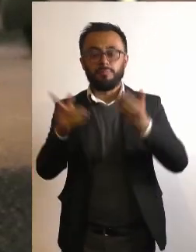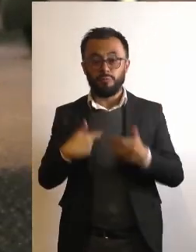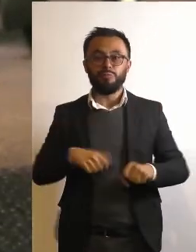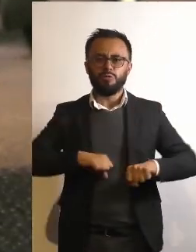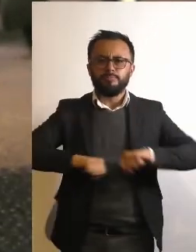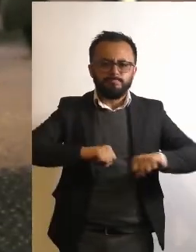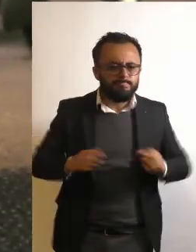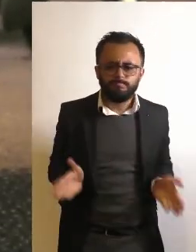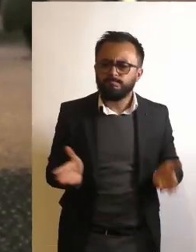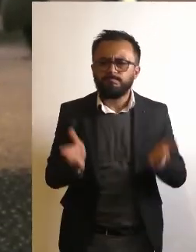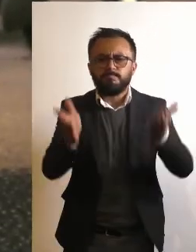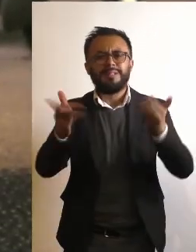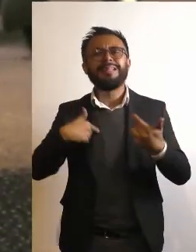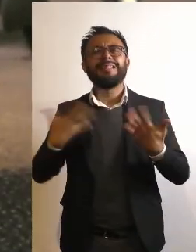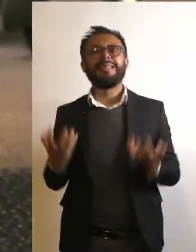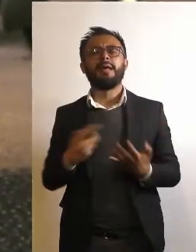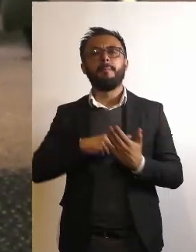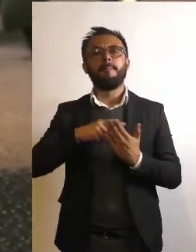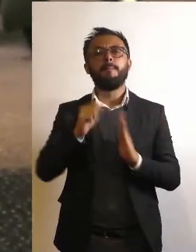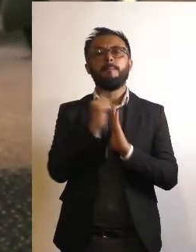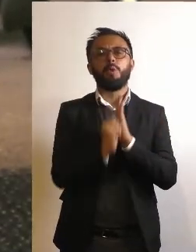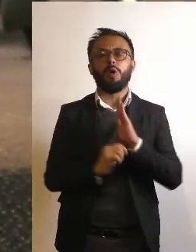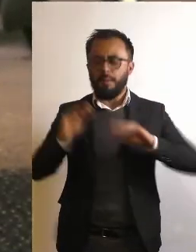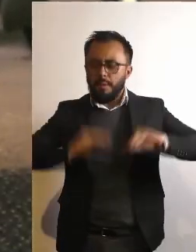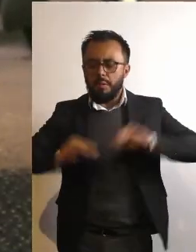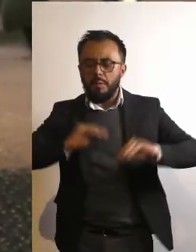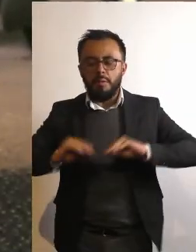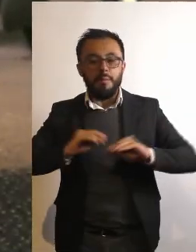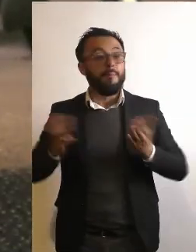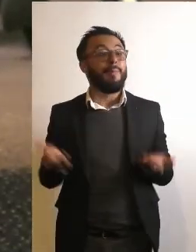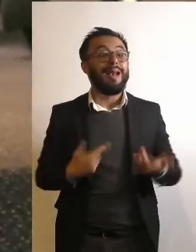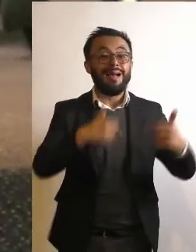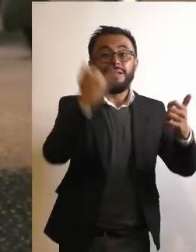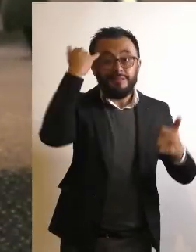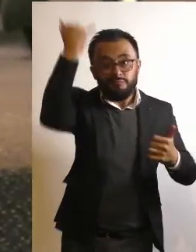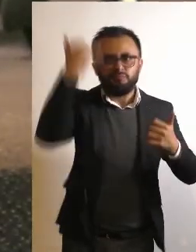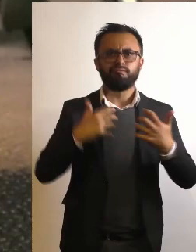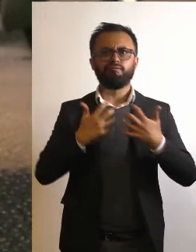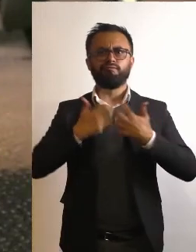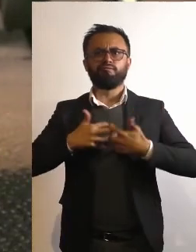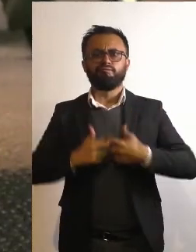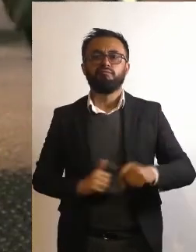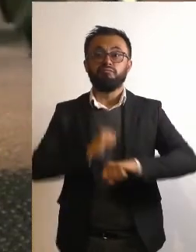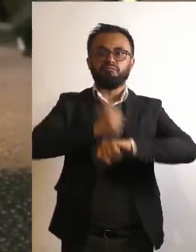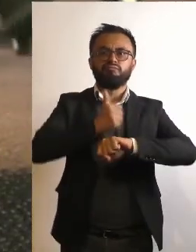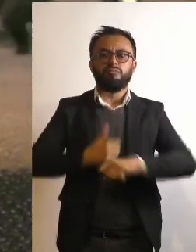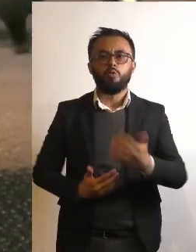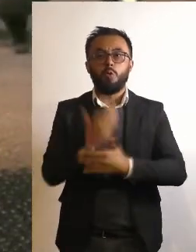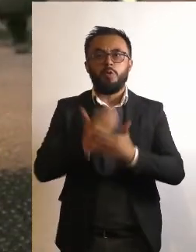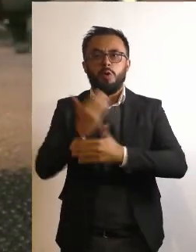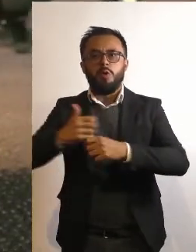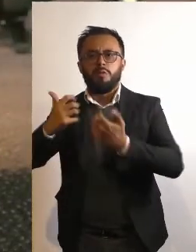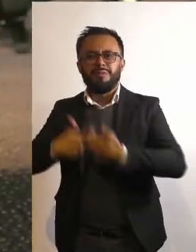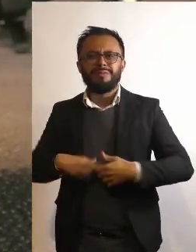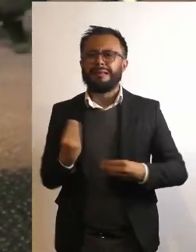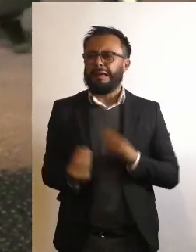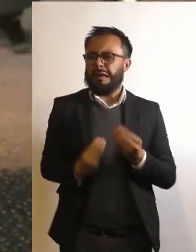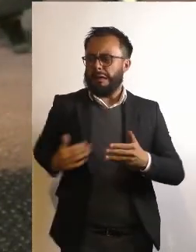poder fomentar e inspirar a los emprendedores a desarrollar ideas de emprendimiento. ¿Qué tuvimos? Estamos haciendo talleres